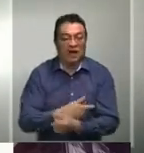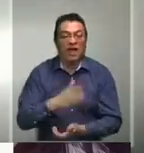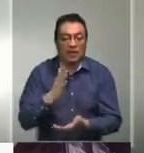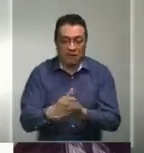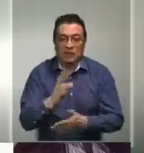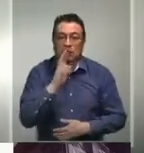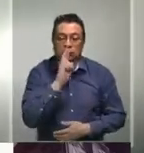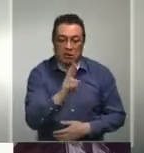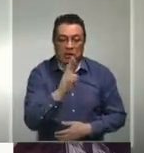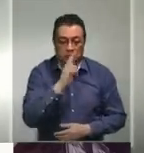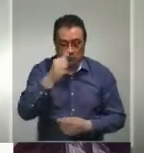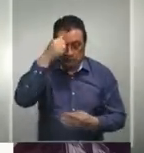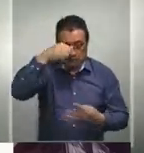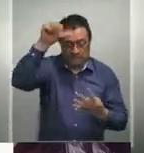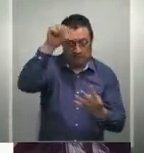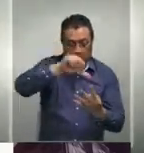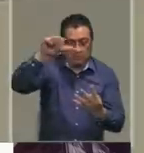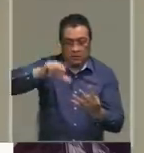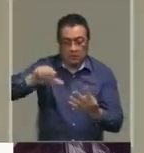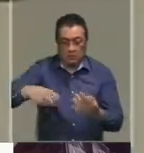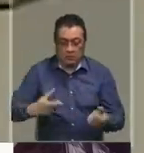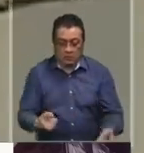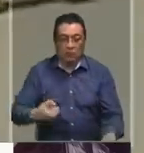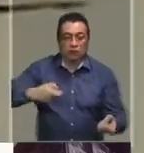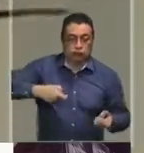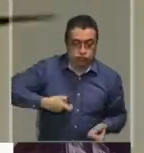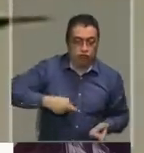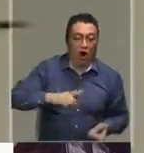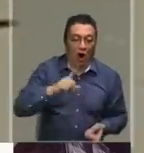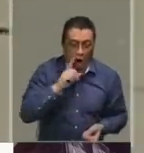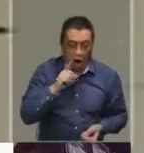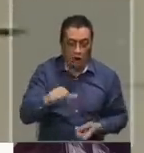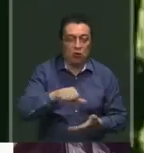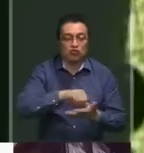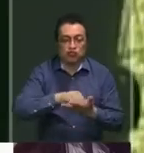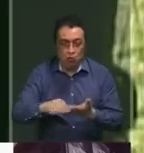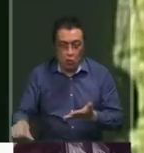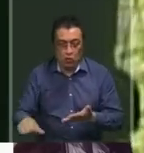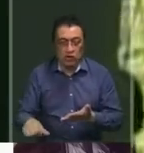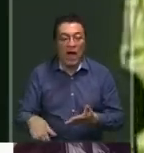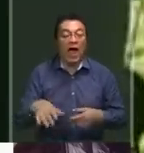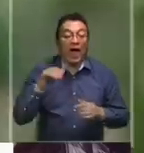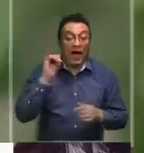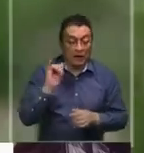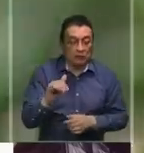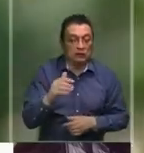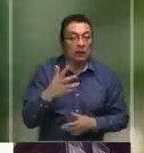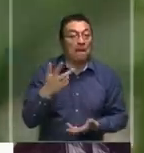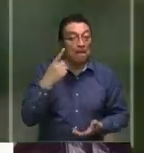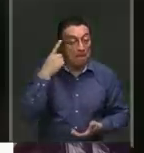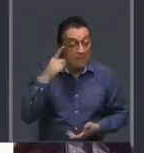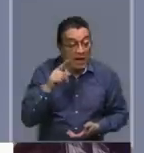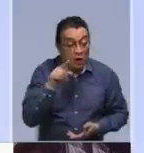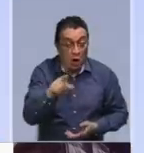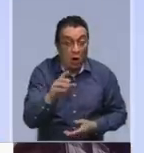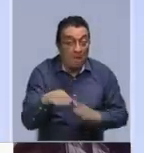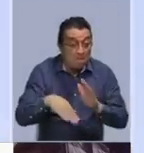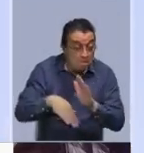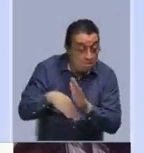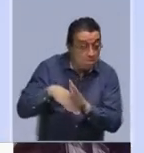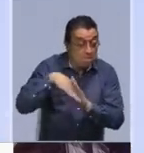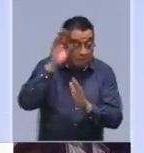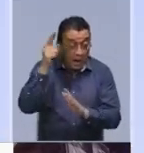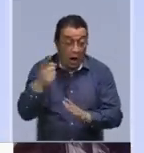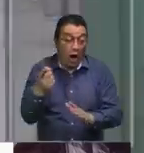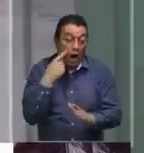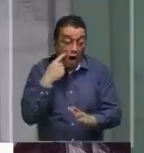responder por condenas ligadas al porte ilegal de armas que terminaron en multa, pero sin lugar a dudas, uno de los hechos con mayor